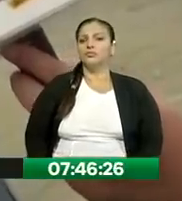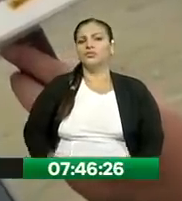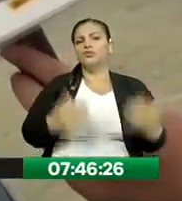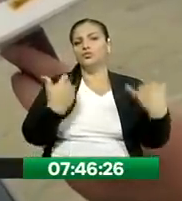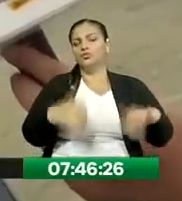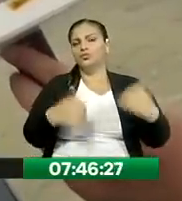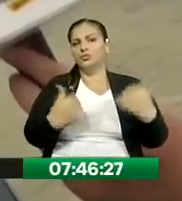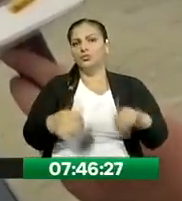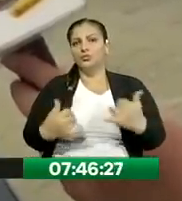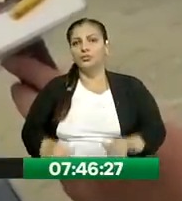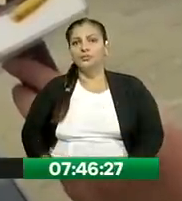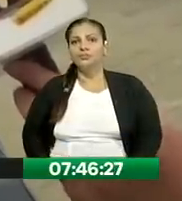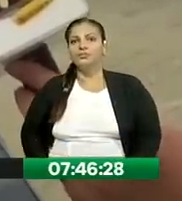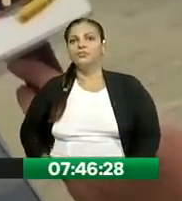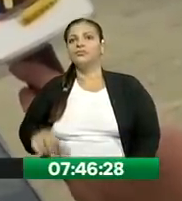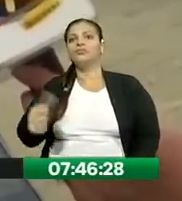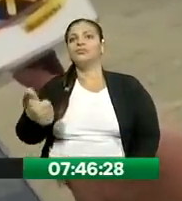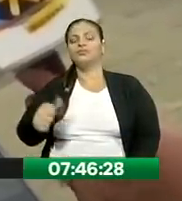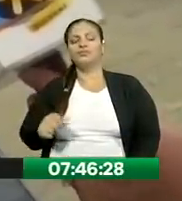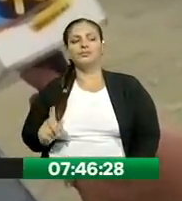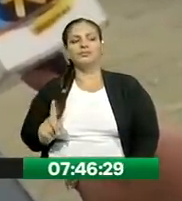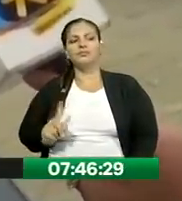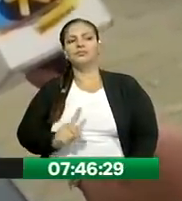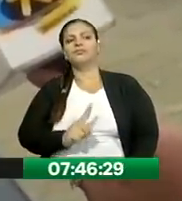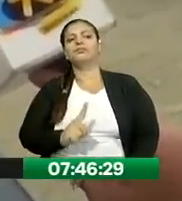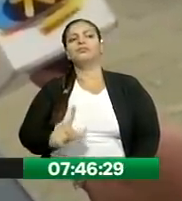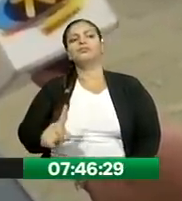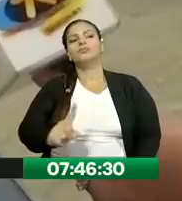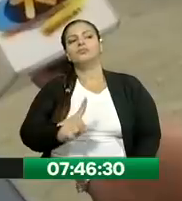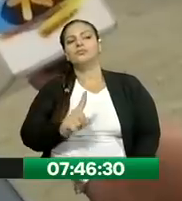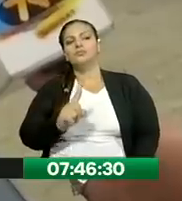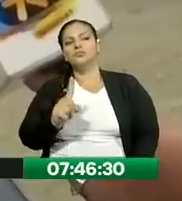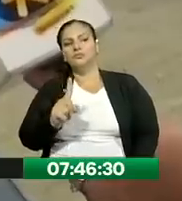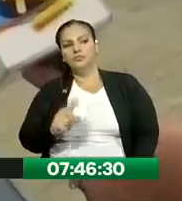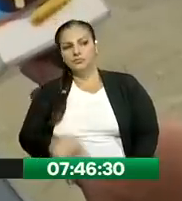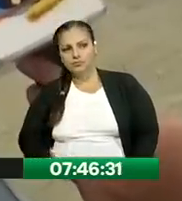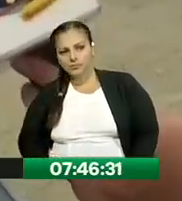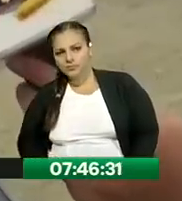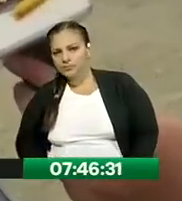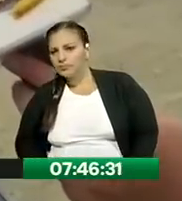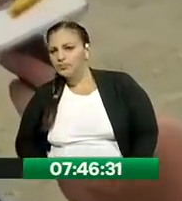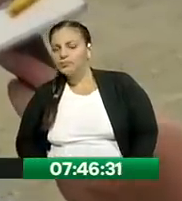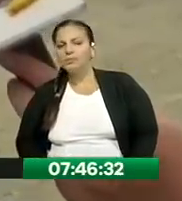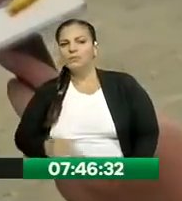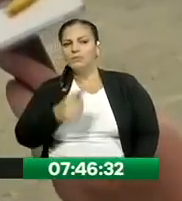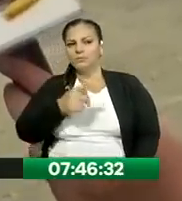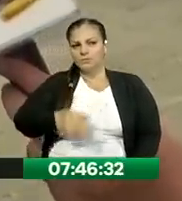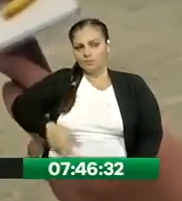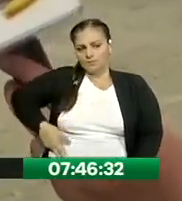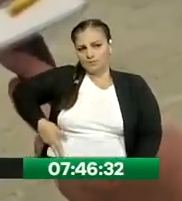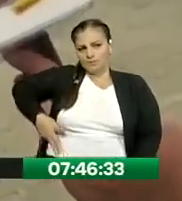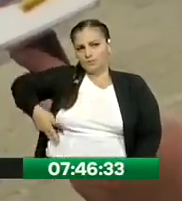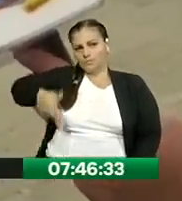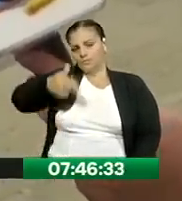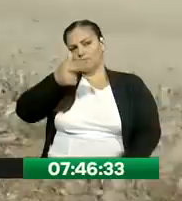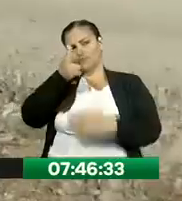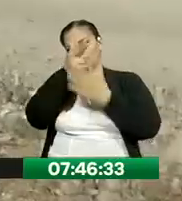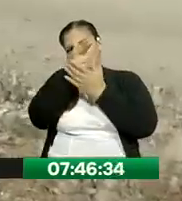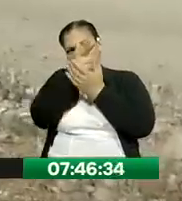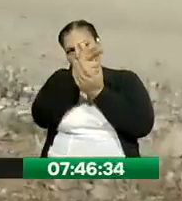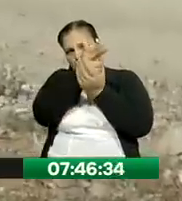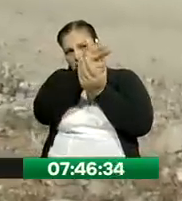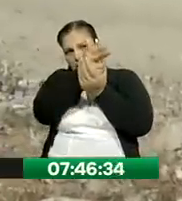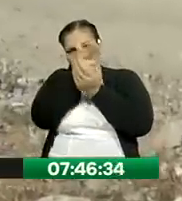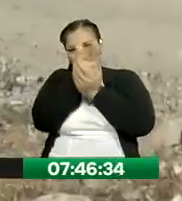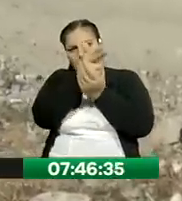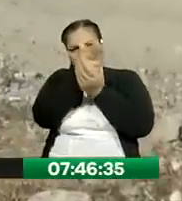y justamente ha estado en la parte, se hizo en la parte de atrás donde él estaba sentado y ha sacado el arma y le pegó 2 tiros.